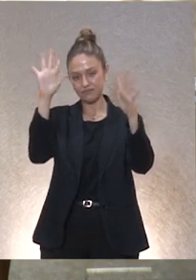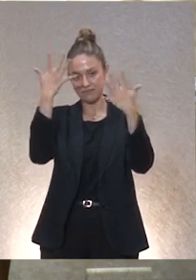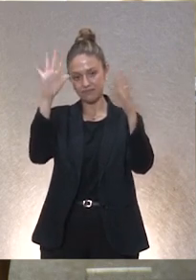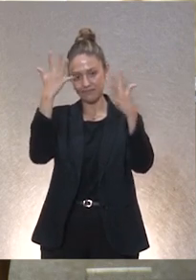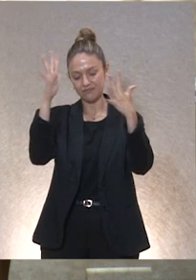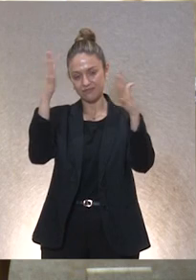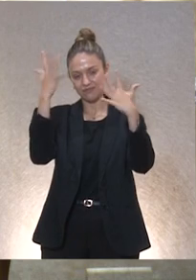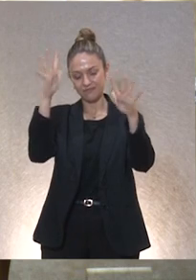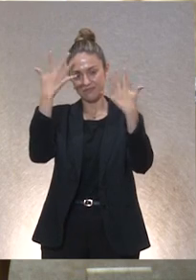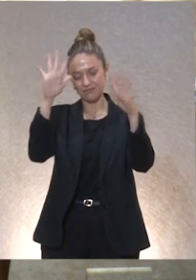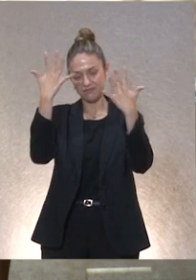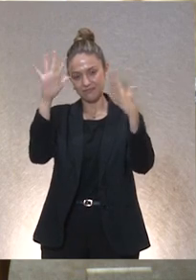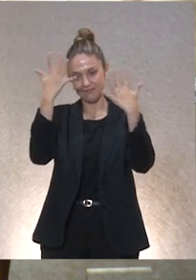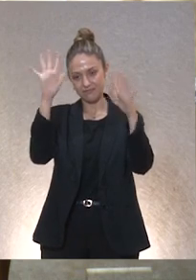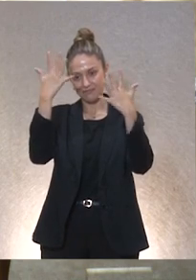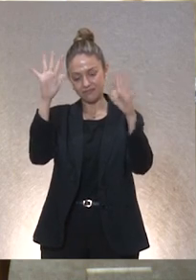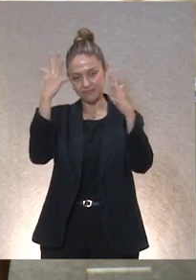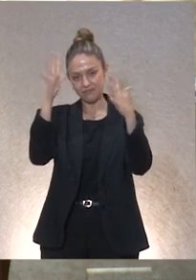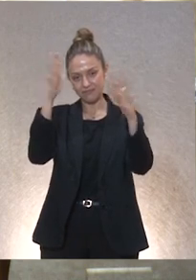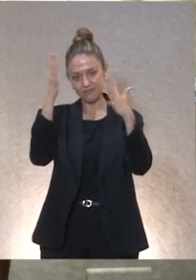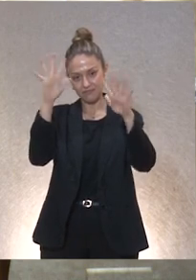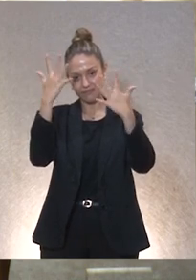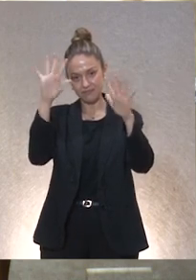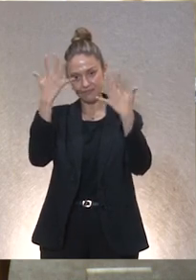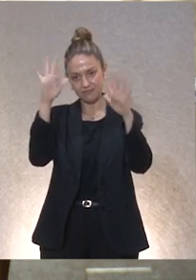tan frágil